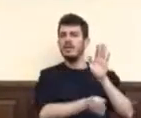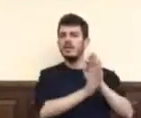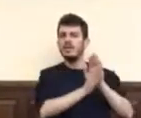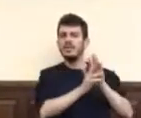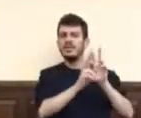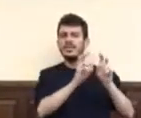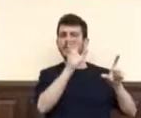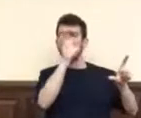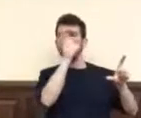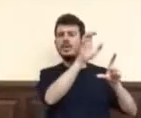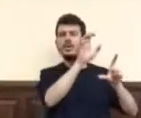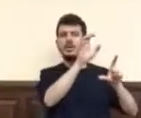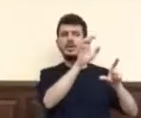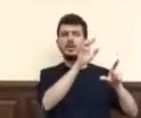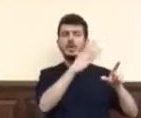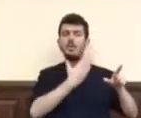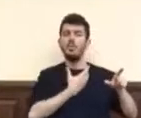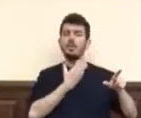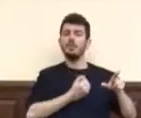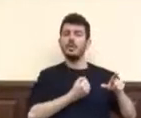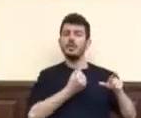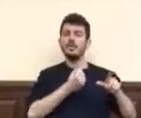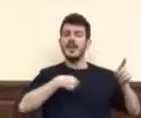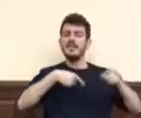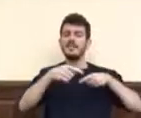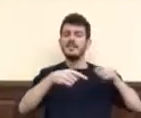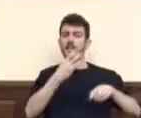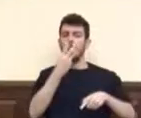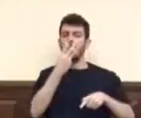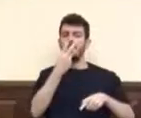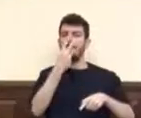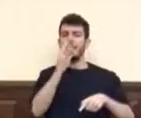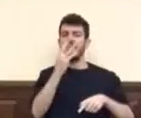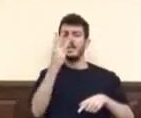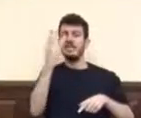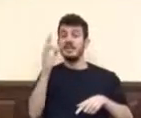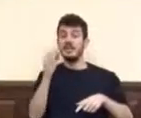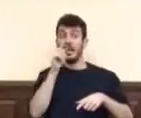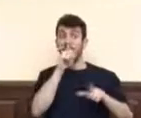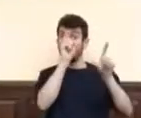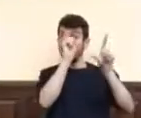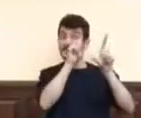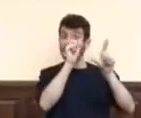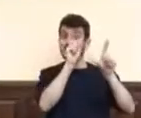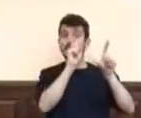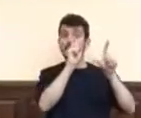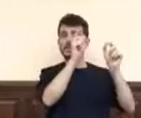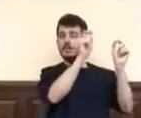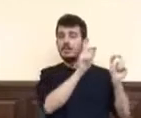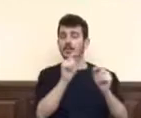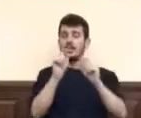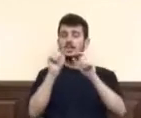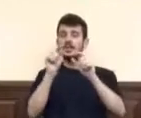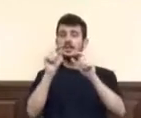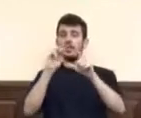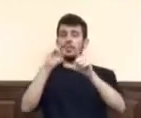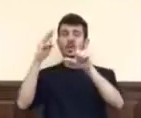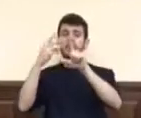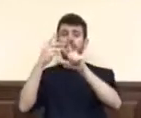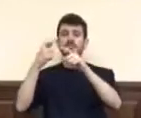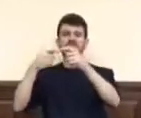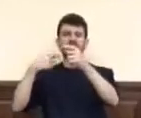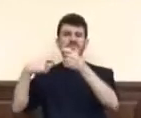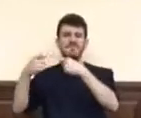el logo de Móstoles Transita 2030, se pincha en él y te dirige a una página de venta de minerales en